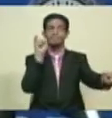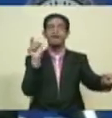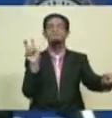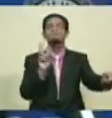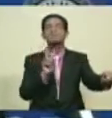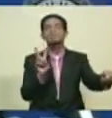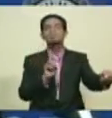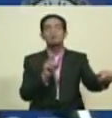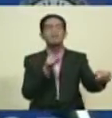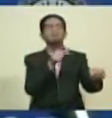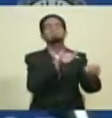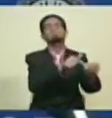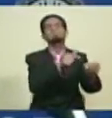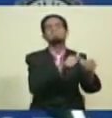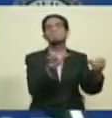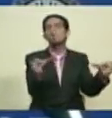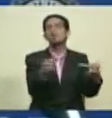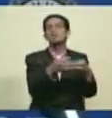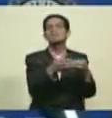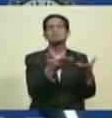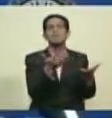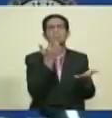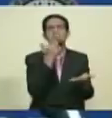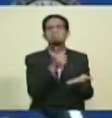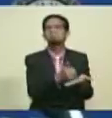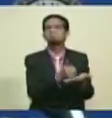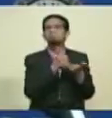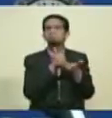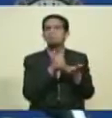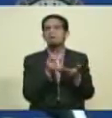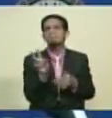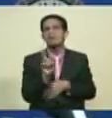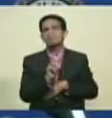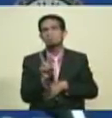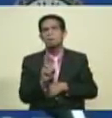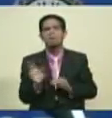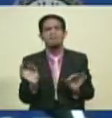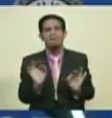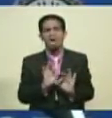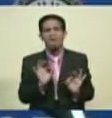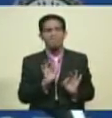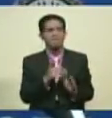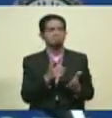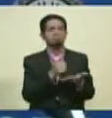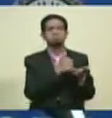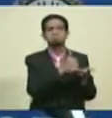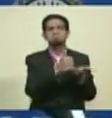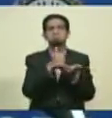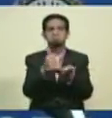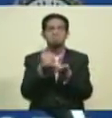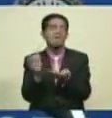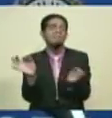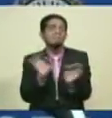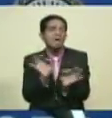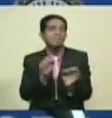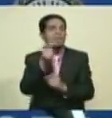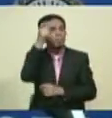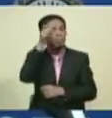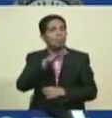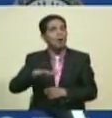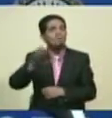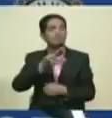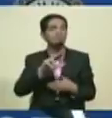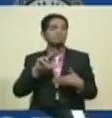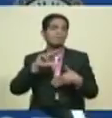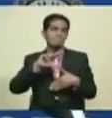una organización que para nada ayuda no solo a Venezuela, sino a el resto de los pueblos de nuestra América y del